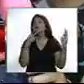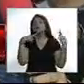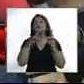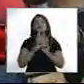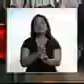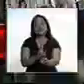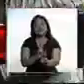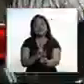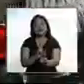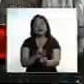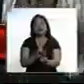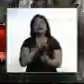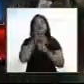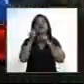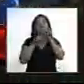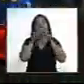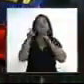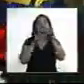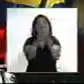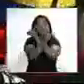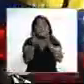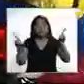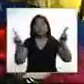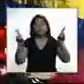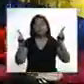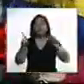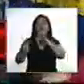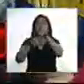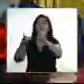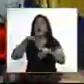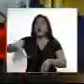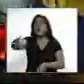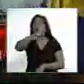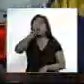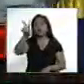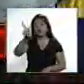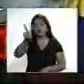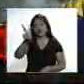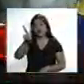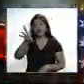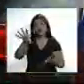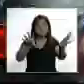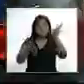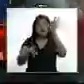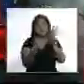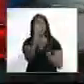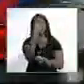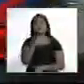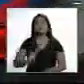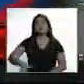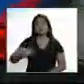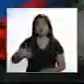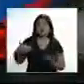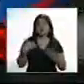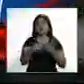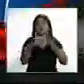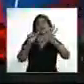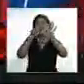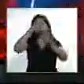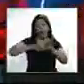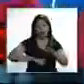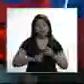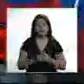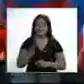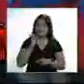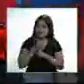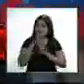resultado de esta consulta democrática que le haremos al pueblo de Venezuela para elegir un presidente por los próximos 6 años debe